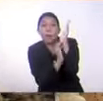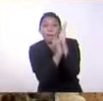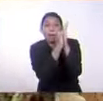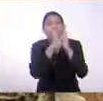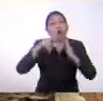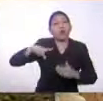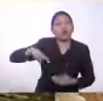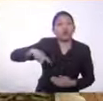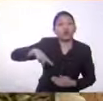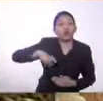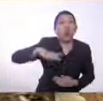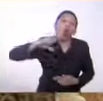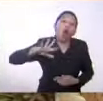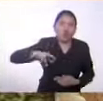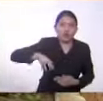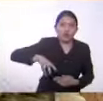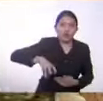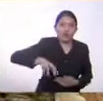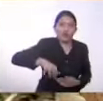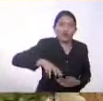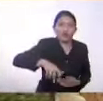y arañas.